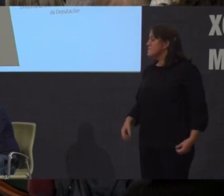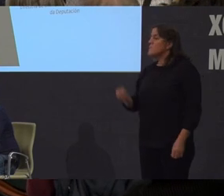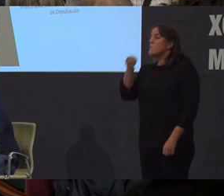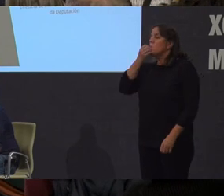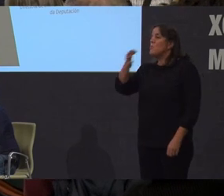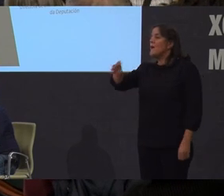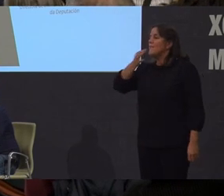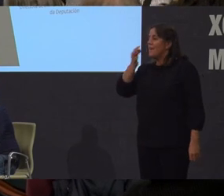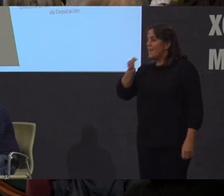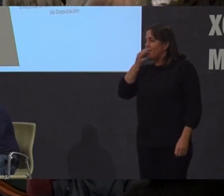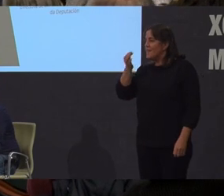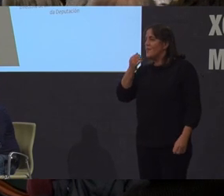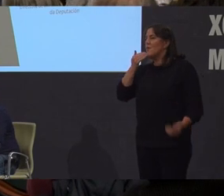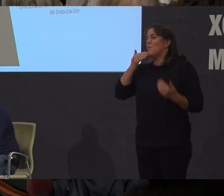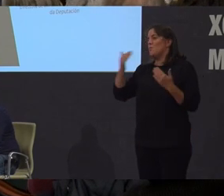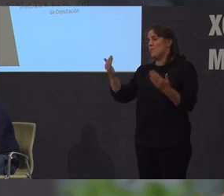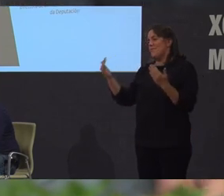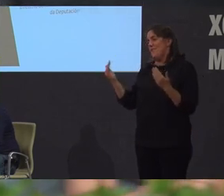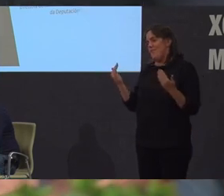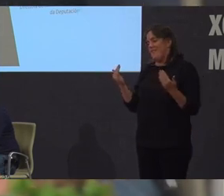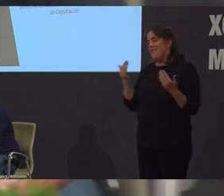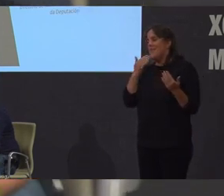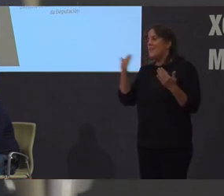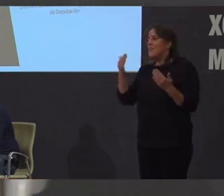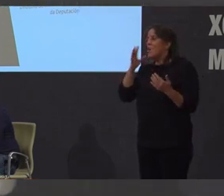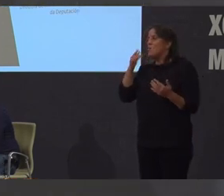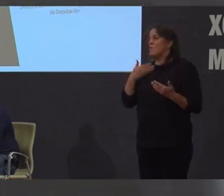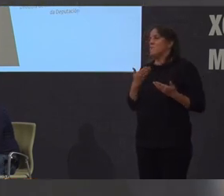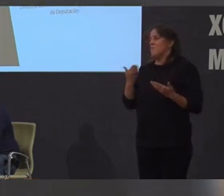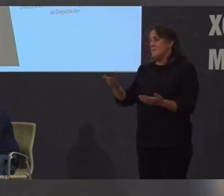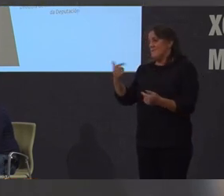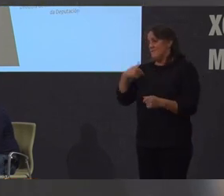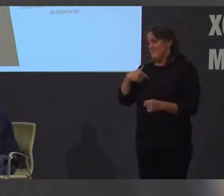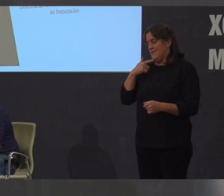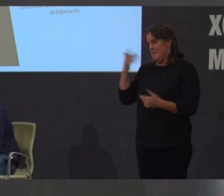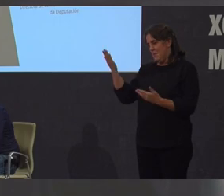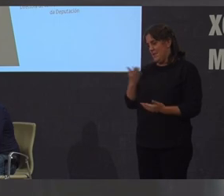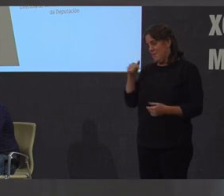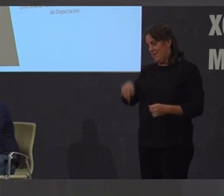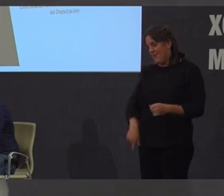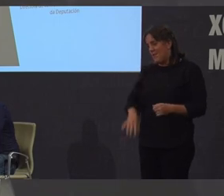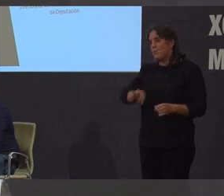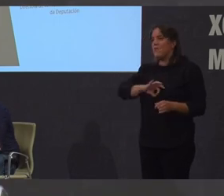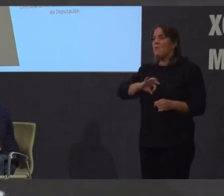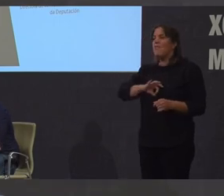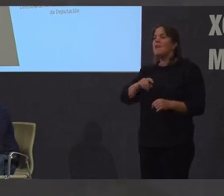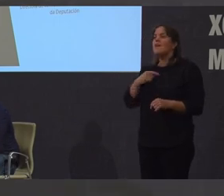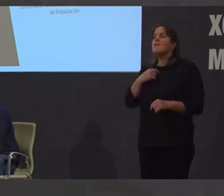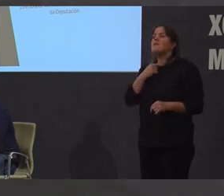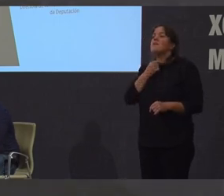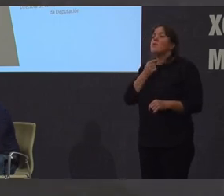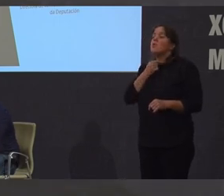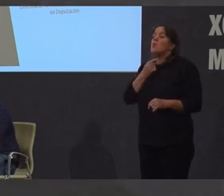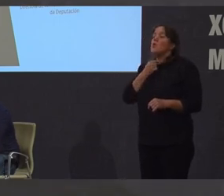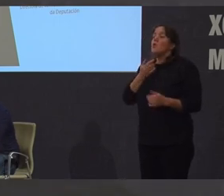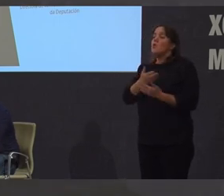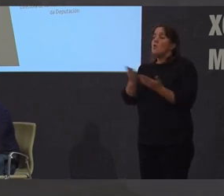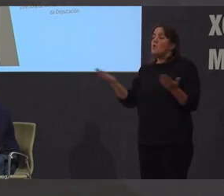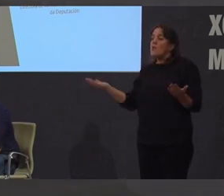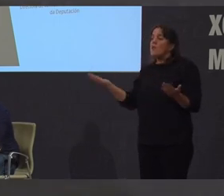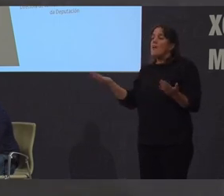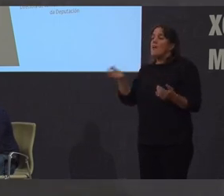Boa tarde, moitas gracias por convidarme a estar hoxe aquí en Pontevedra. Gustaríame saber